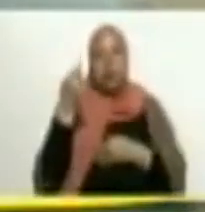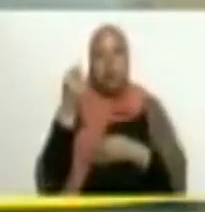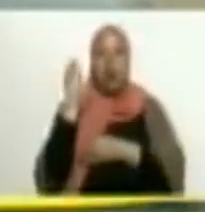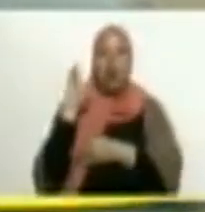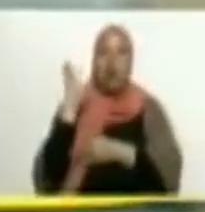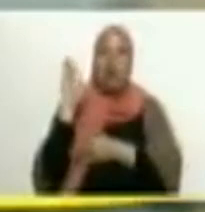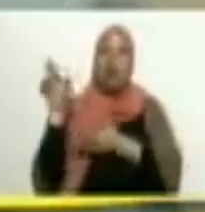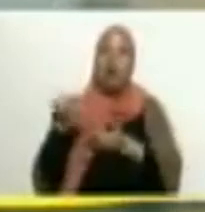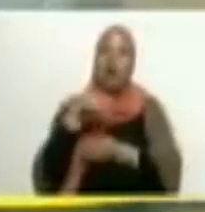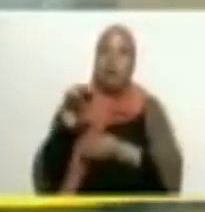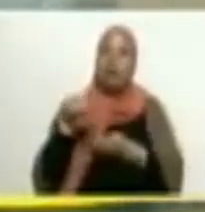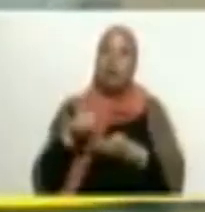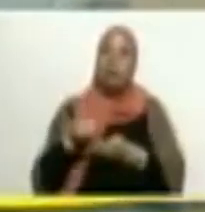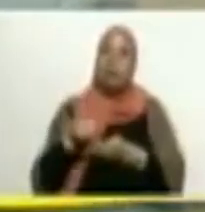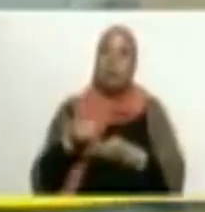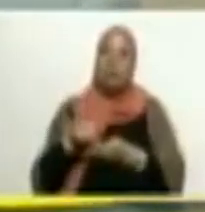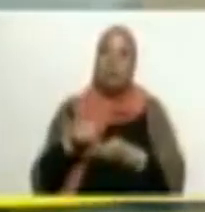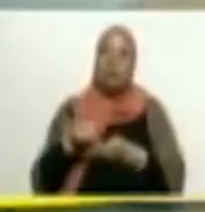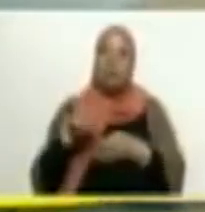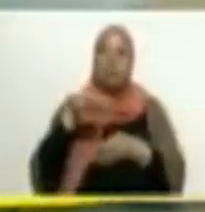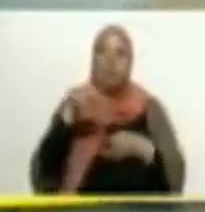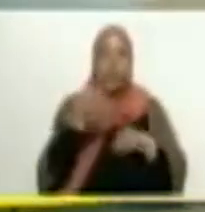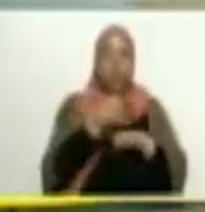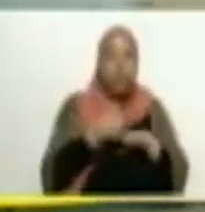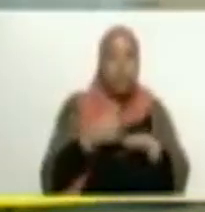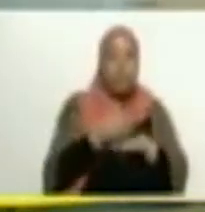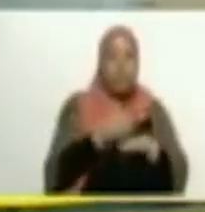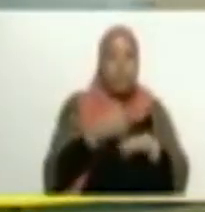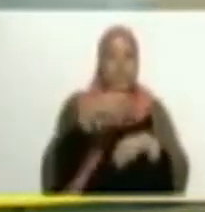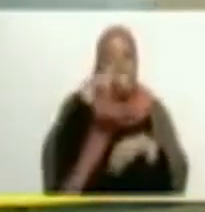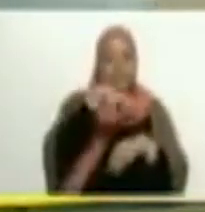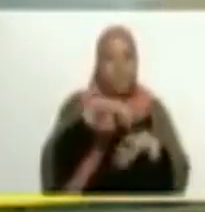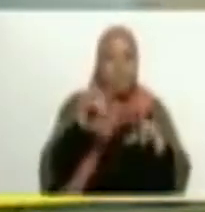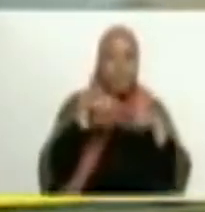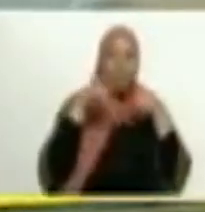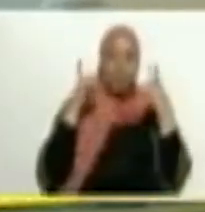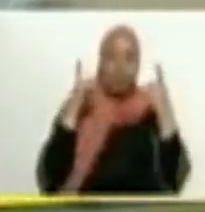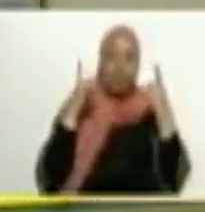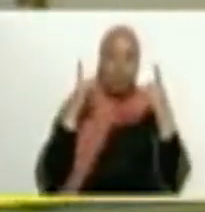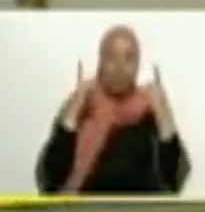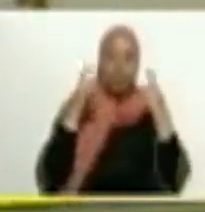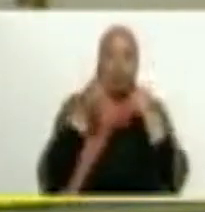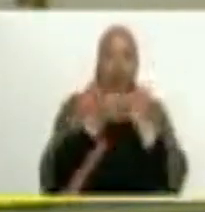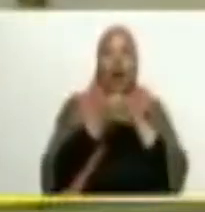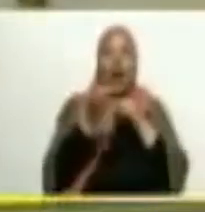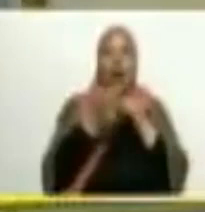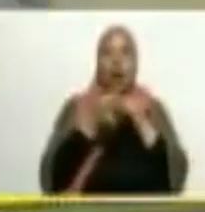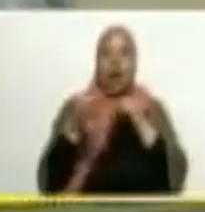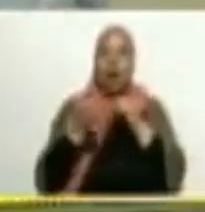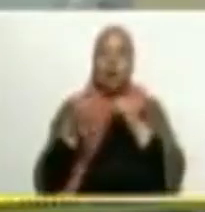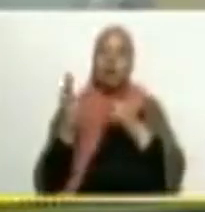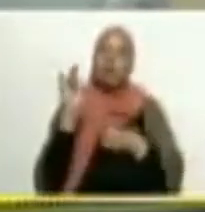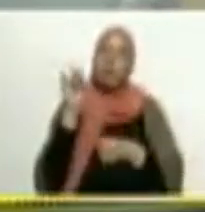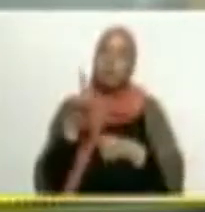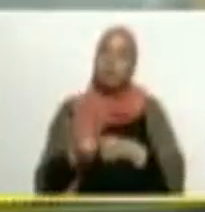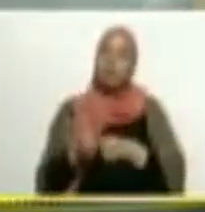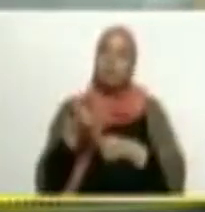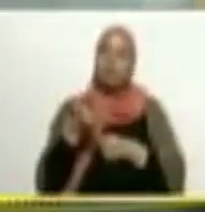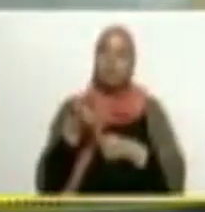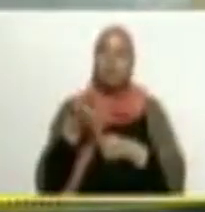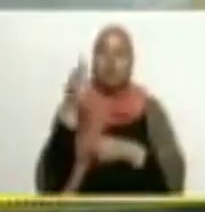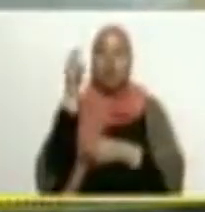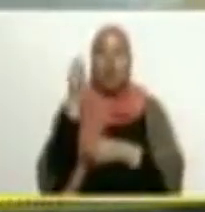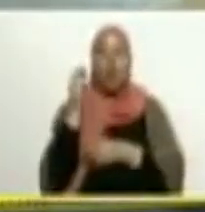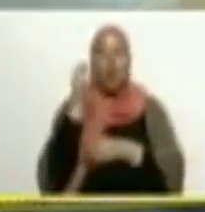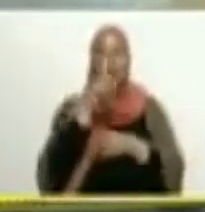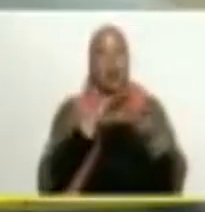Nacional, desde el Poder Ejecutivo Regional, desde el Poder Ejecutivo Municipal y sobre todo el Parlamento Comunal, que ha participado